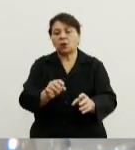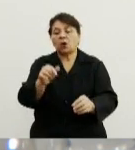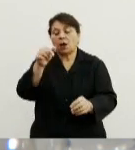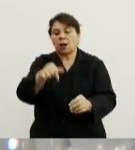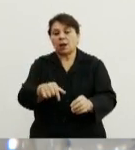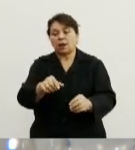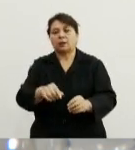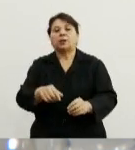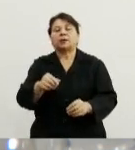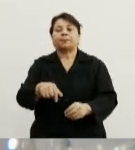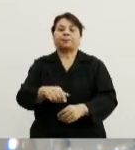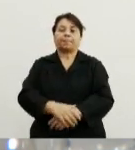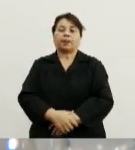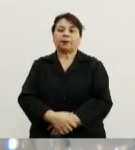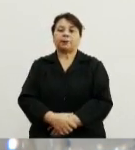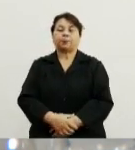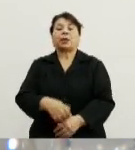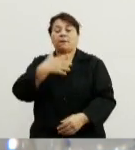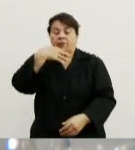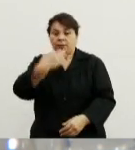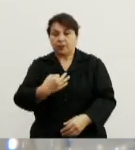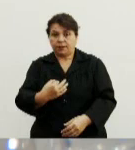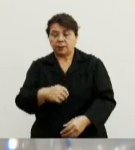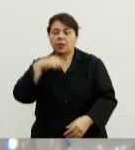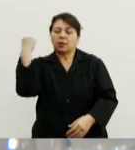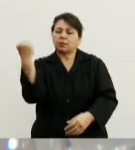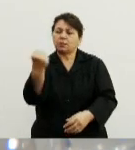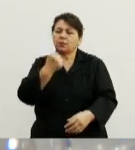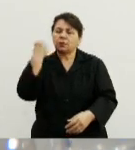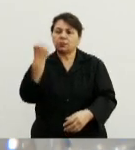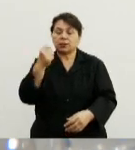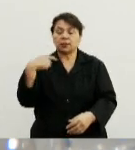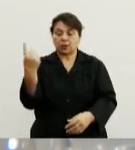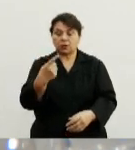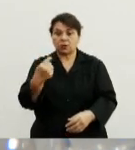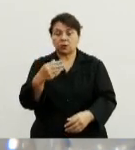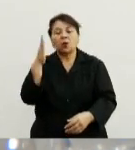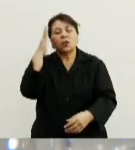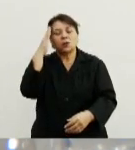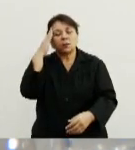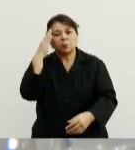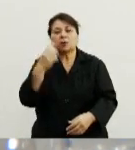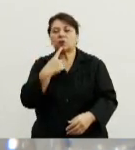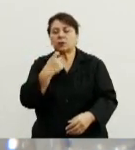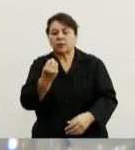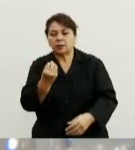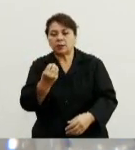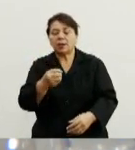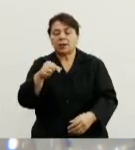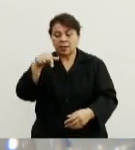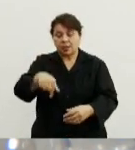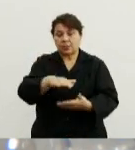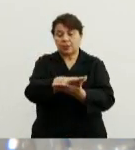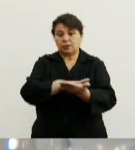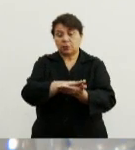nuestro en nuestro área local realmente es muy importante que nosotros tomemos conciencia de que esta situación probablemente